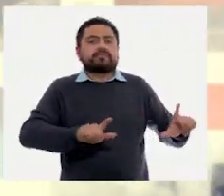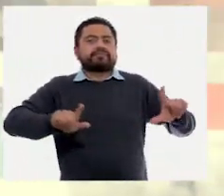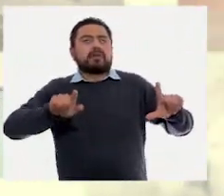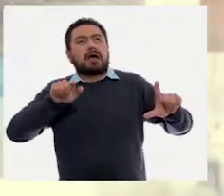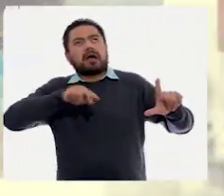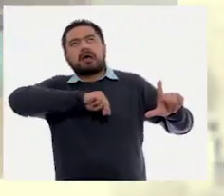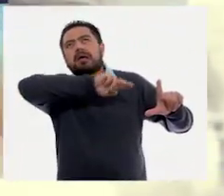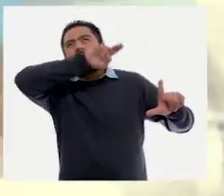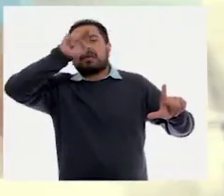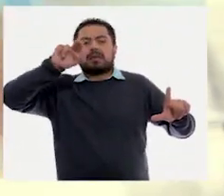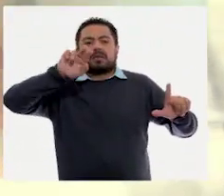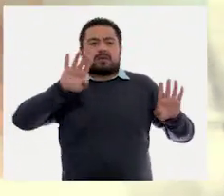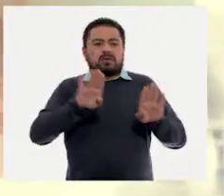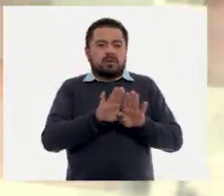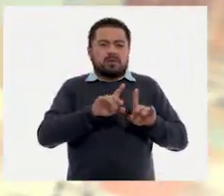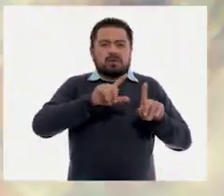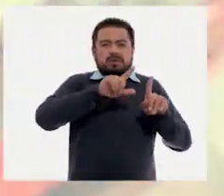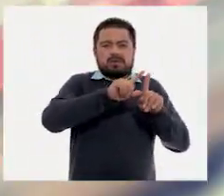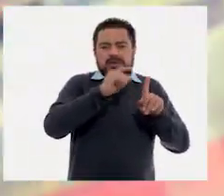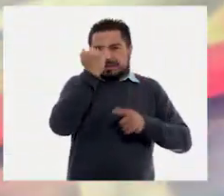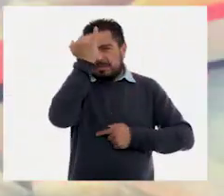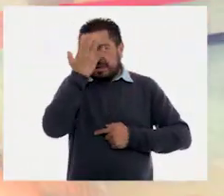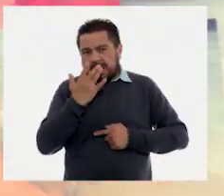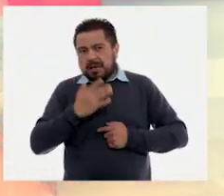través de formas geométricas